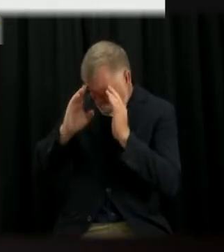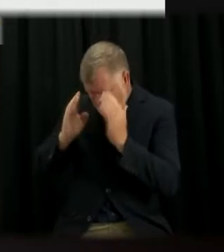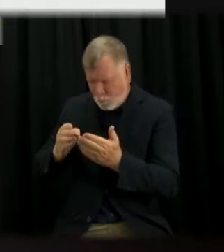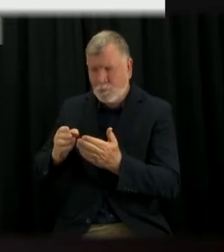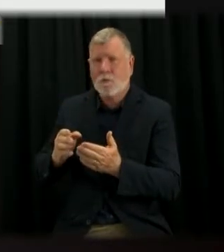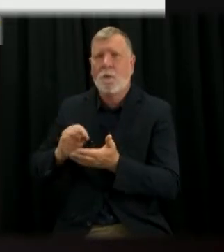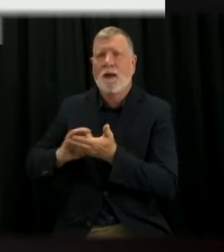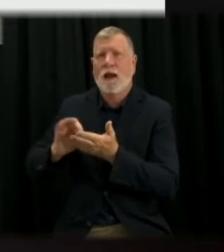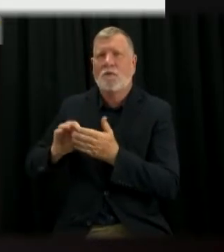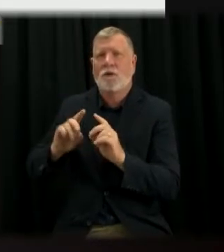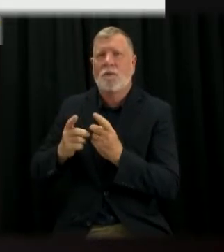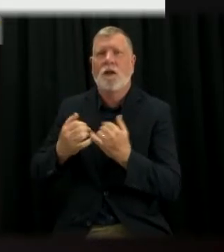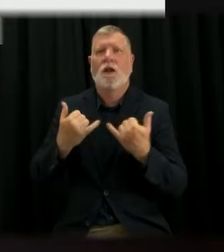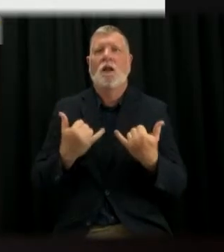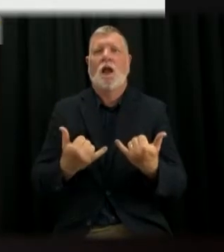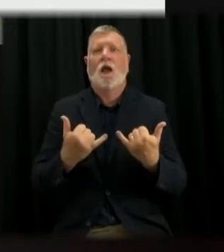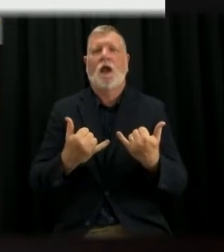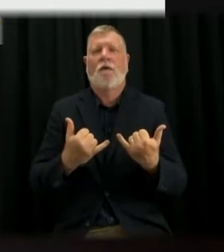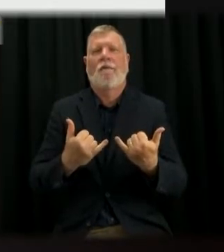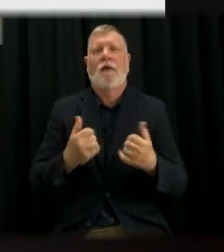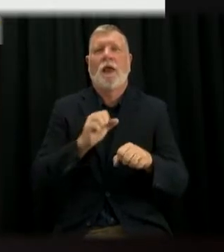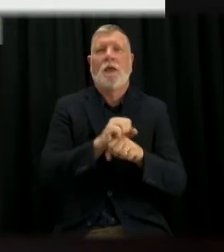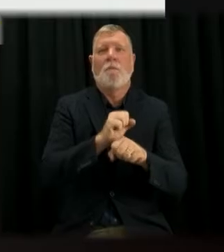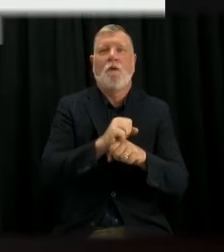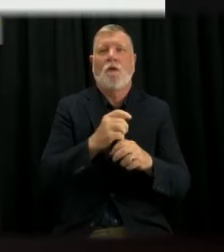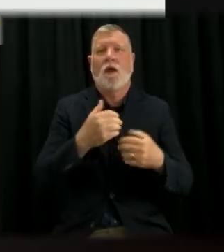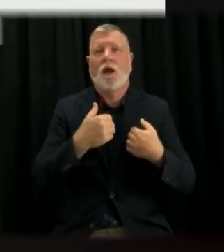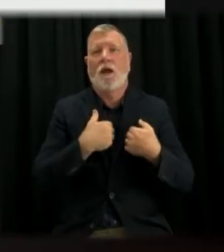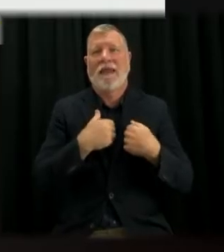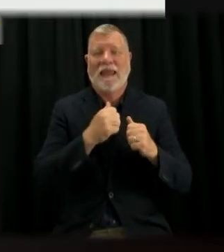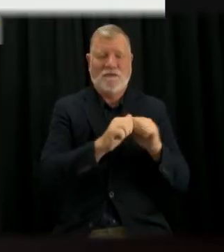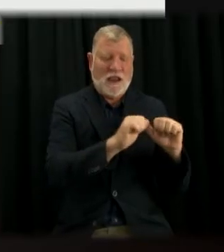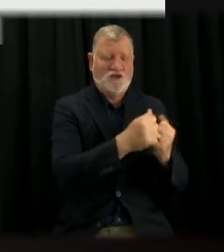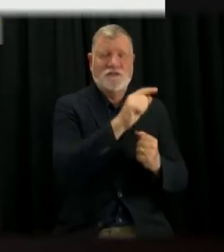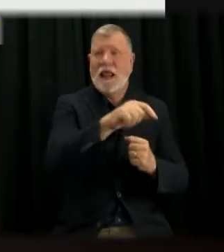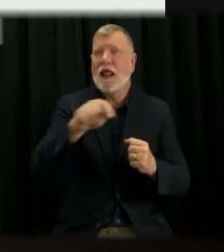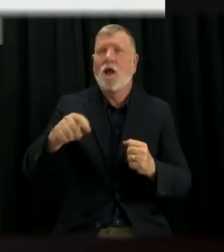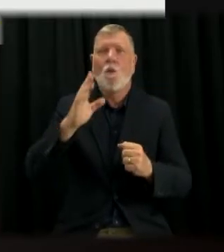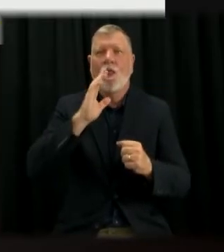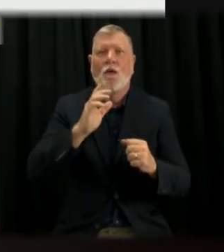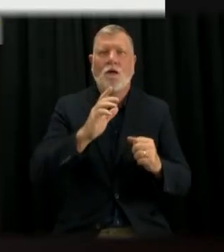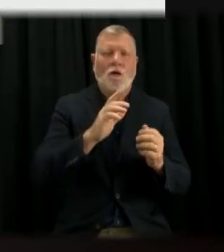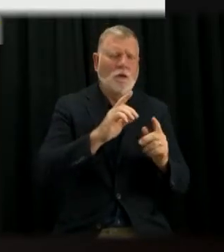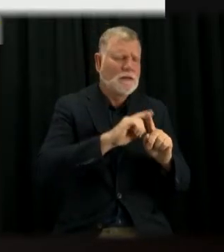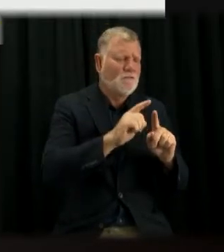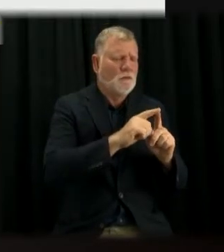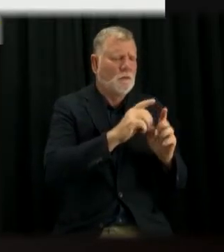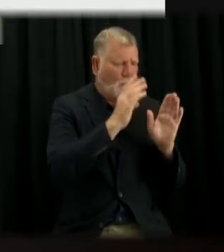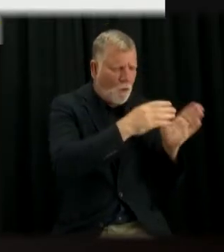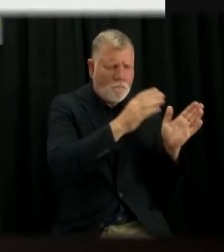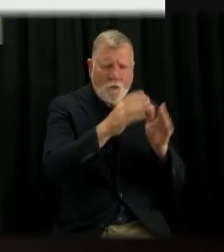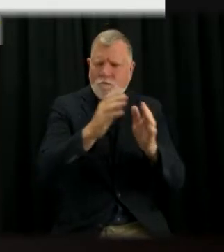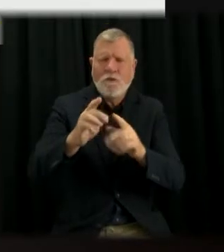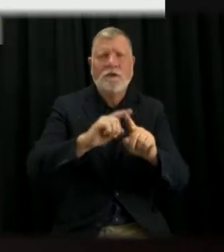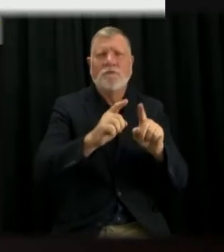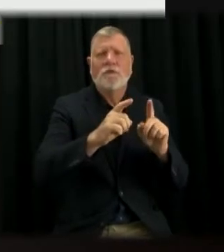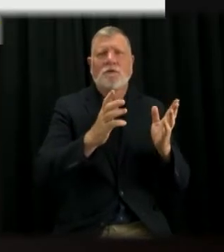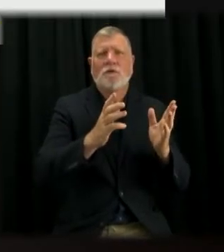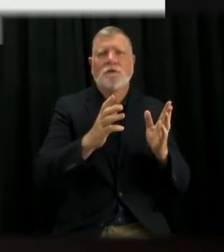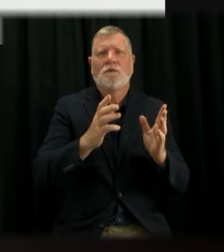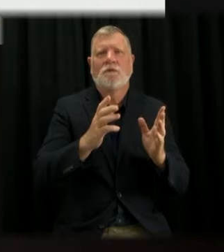en el 2009, solamente hablo con respecto de información, de reportar información. Ahora, en cuanto a las agencias, tiene